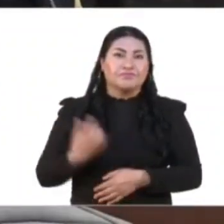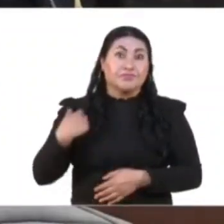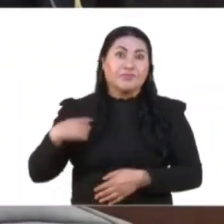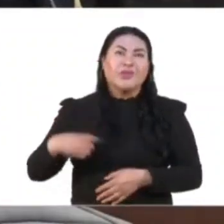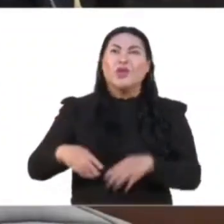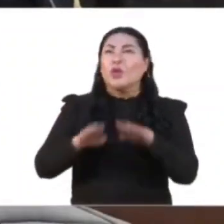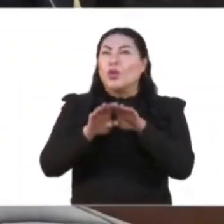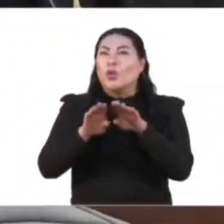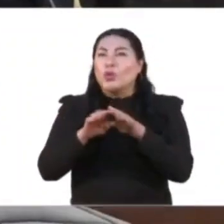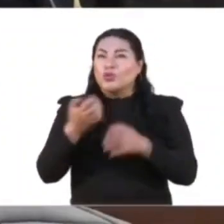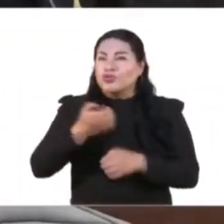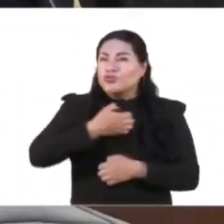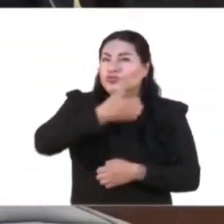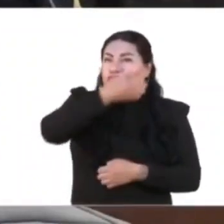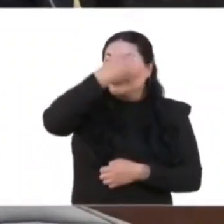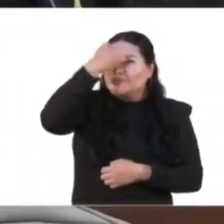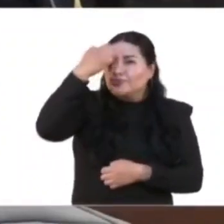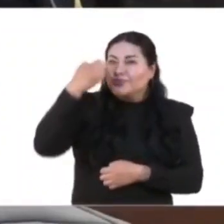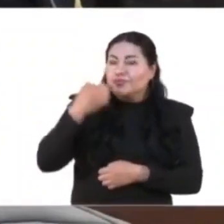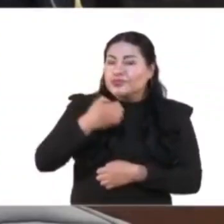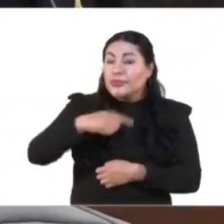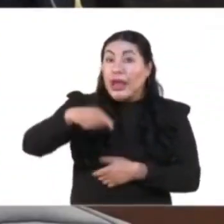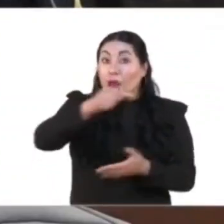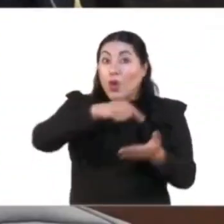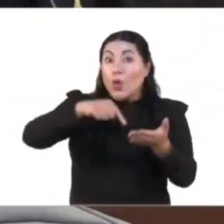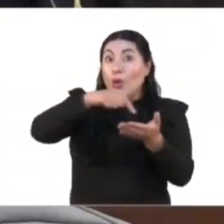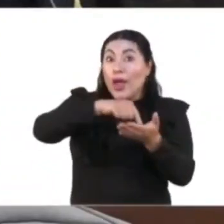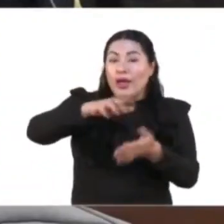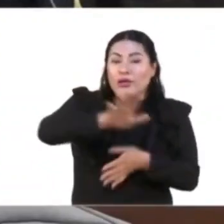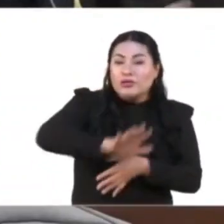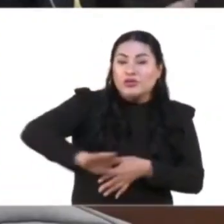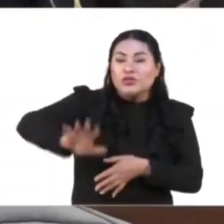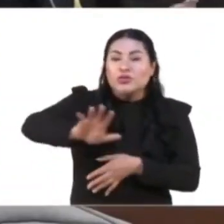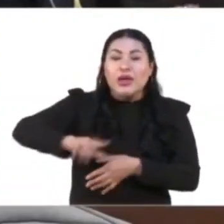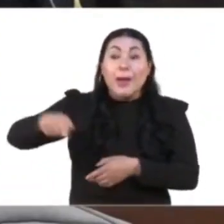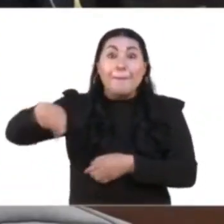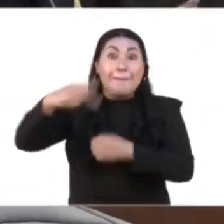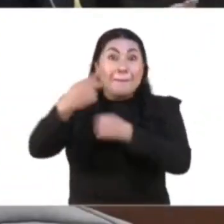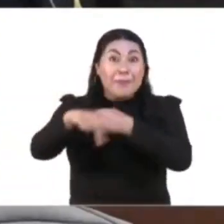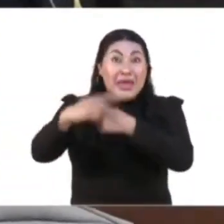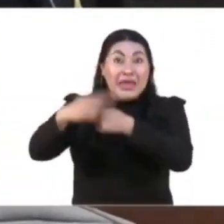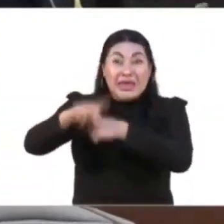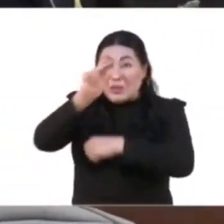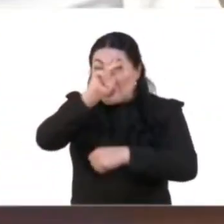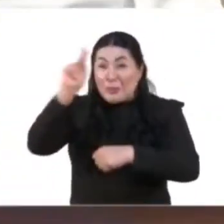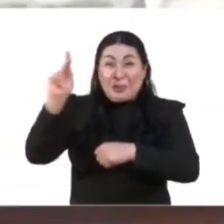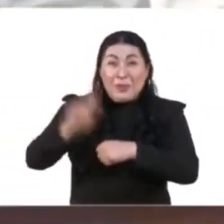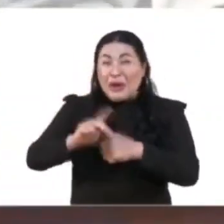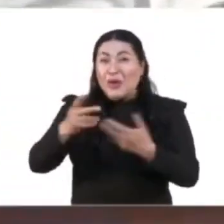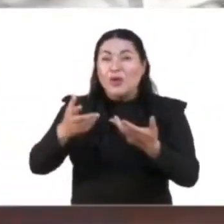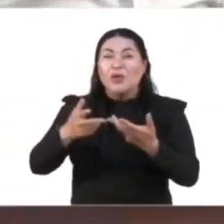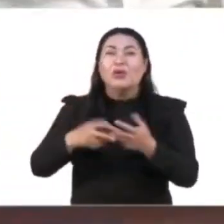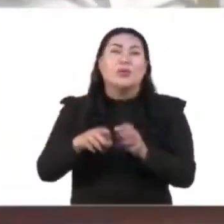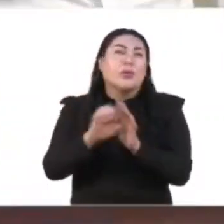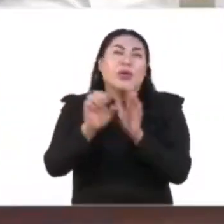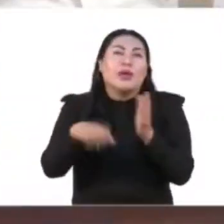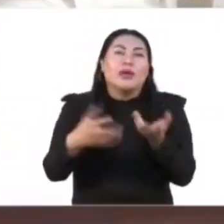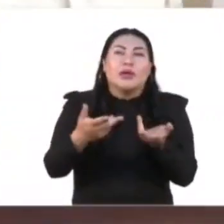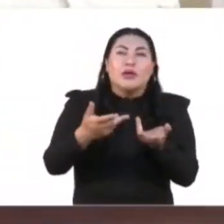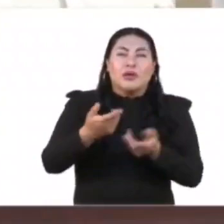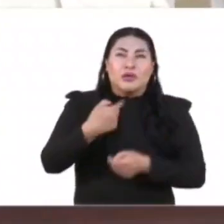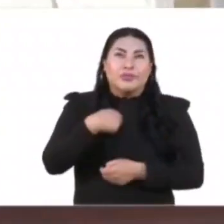analizar en este caso aquellas zonas donde hay un riesgo muy grande? Y me refiero a aquellas